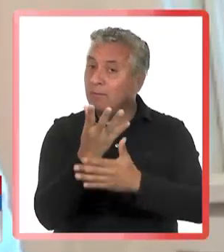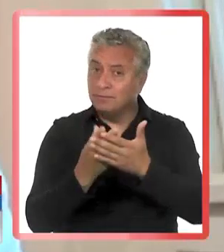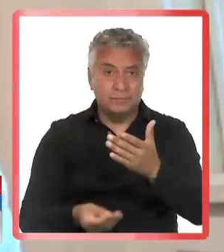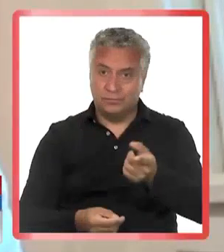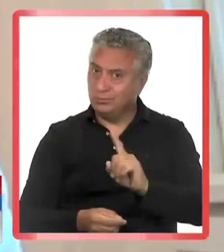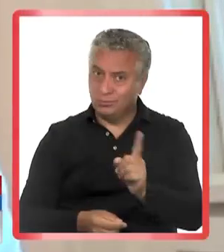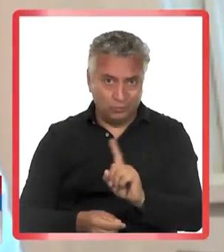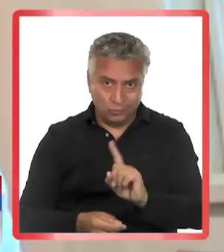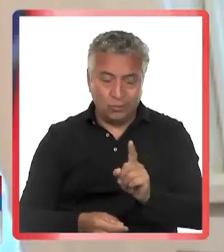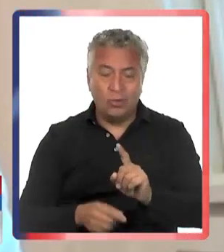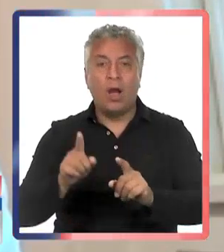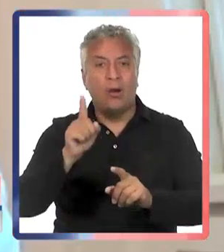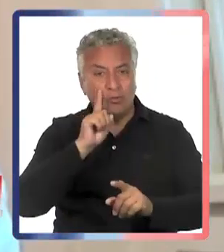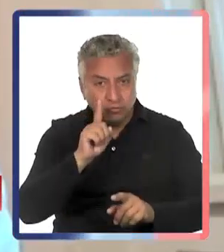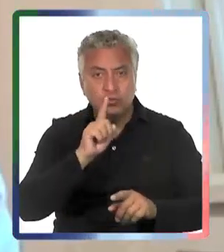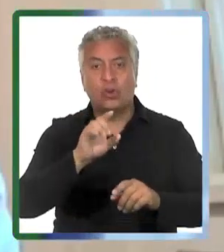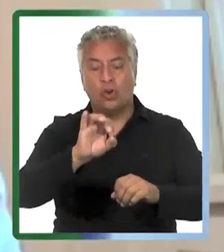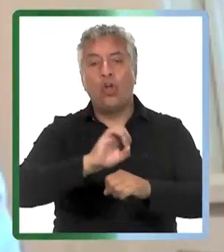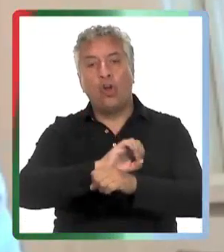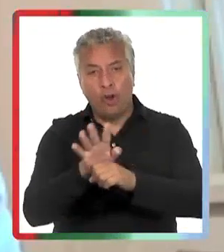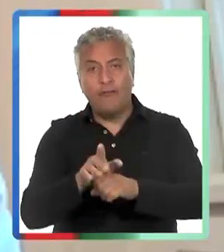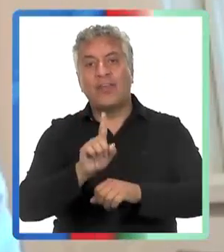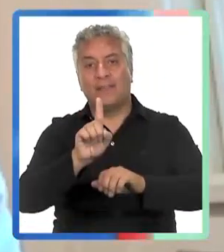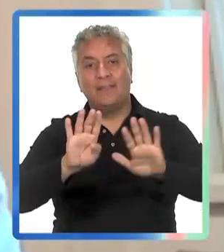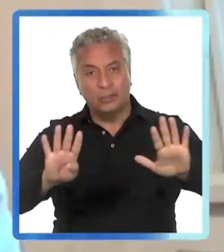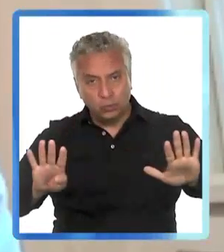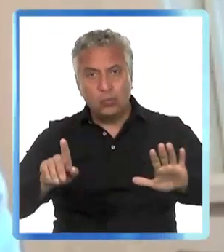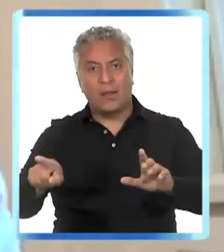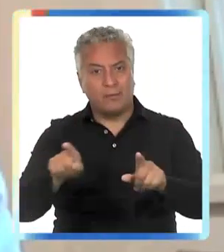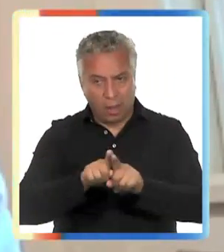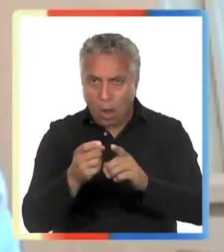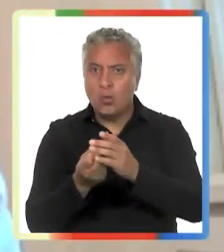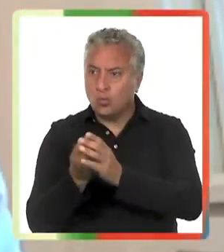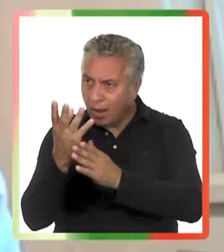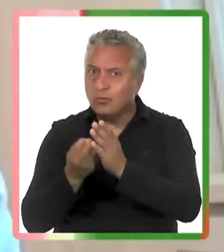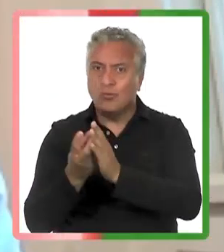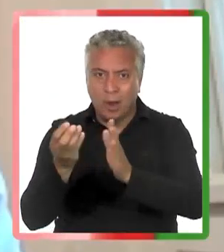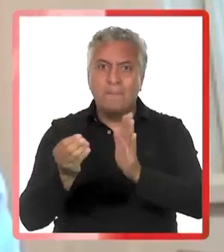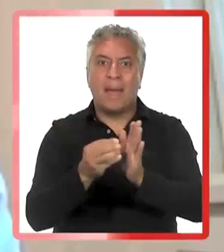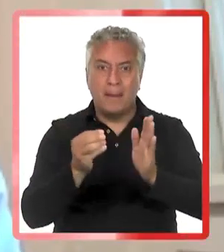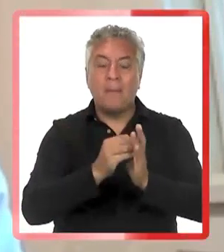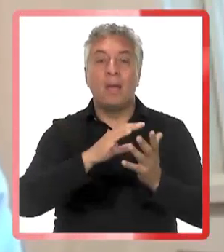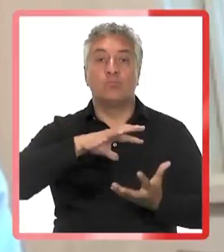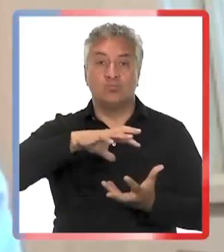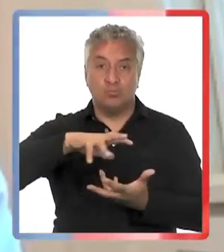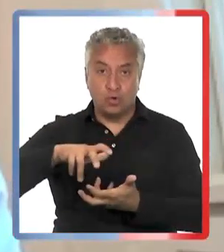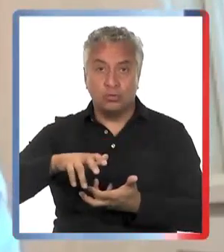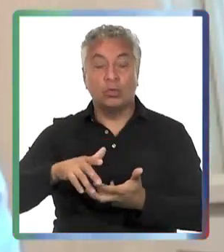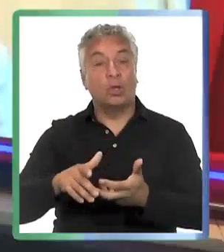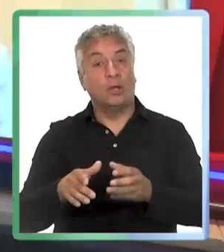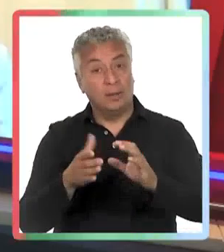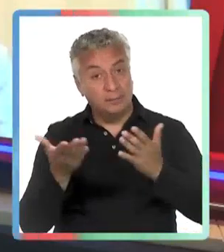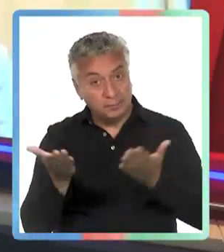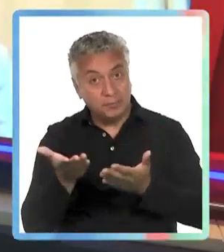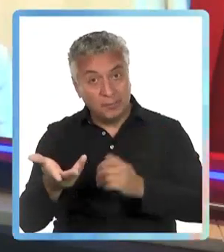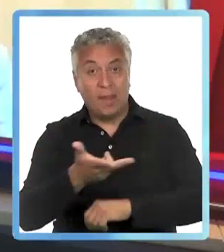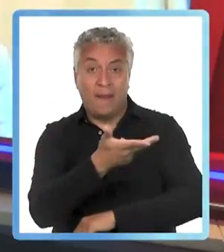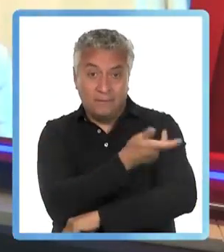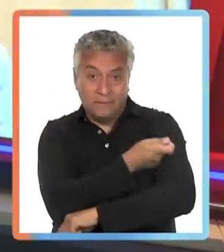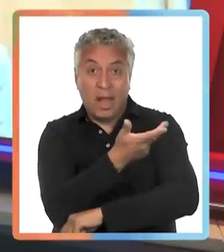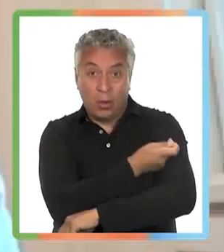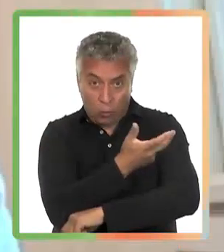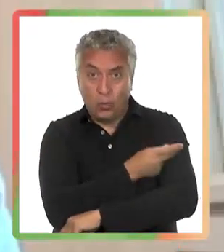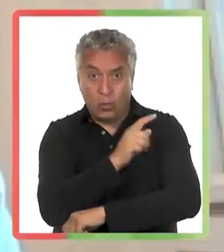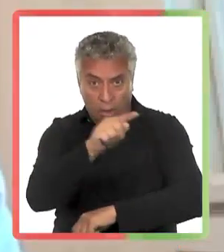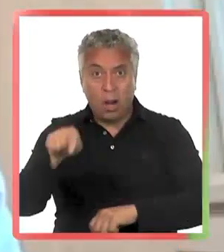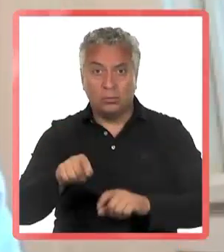casos nuevos de COVID-19, tanto en Chile como en el resto del mundo. Gracias a la vacuna,